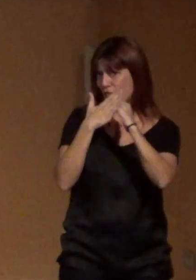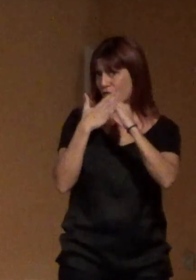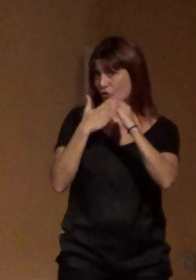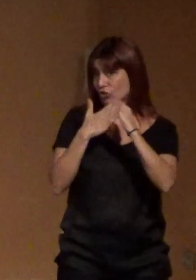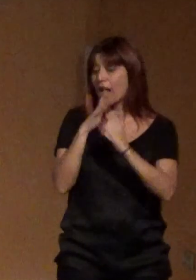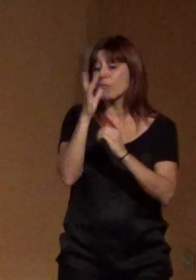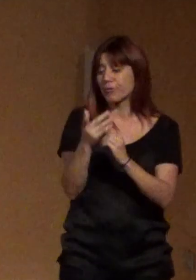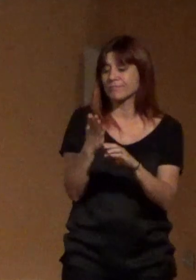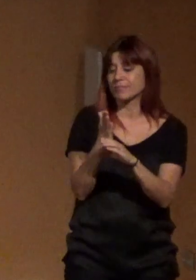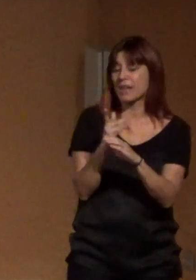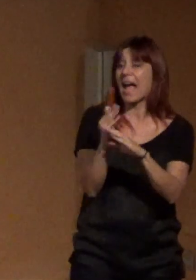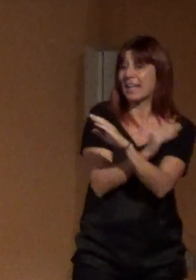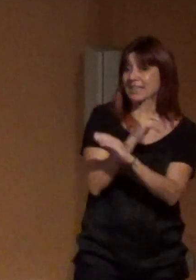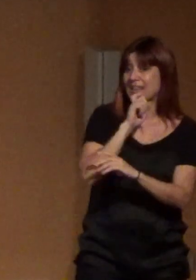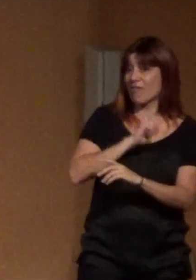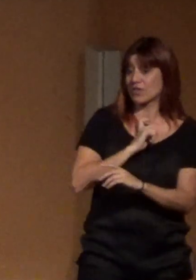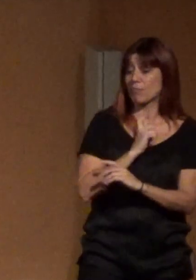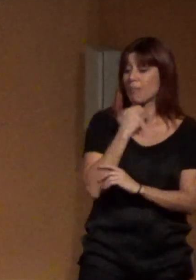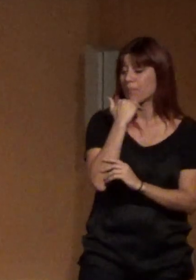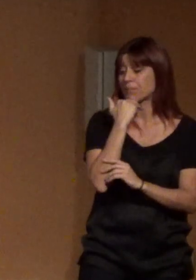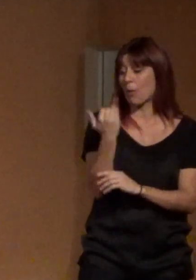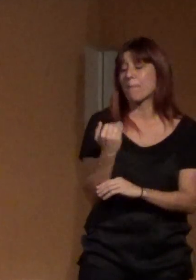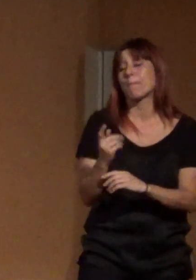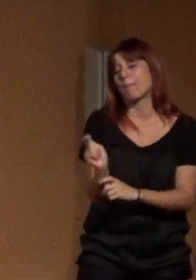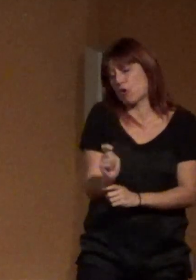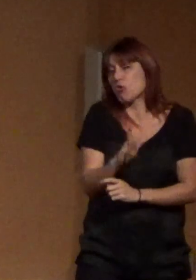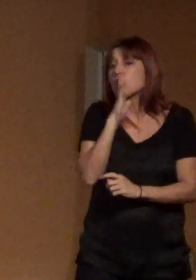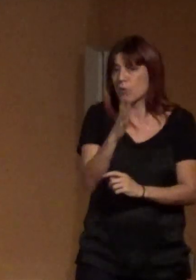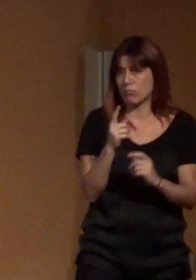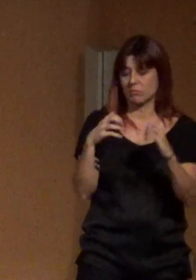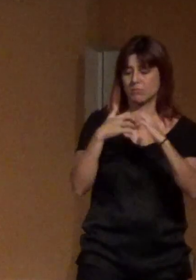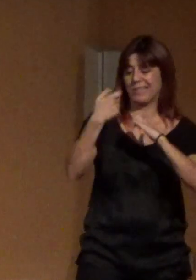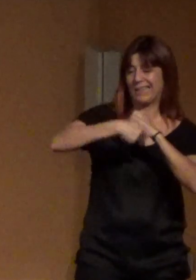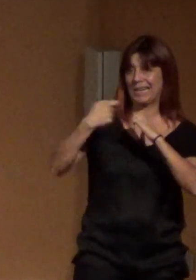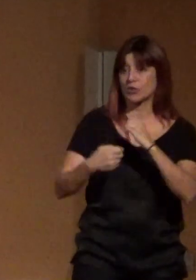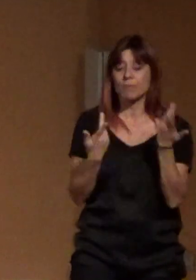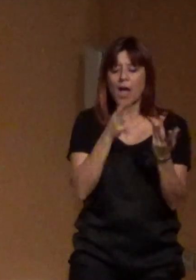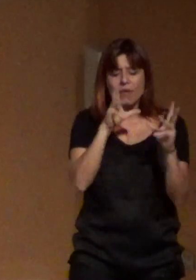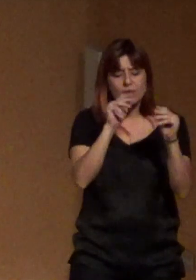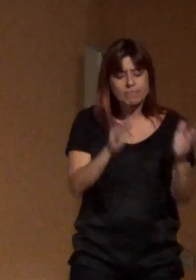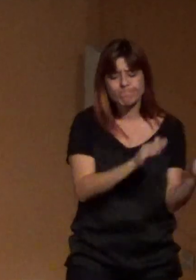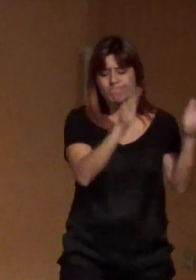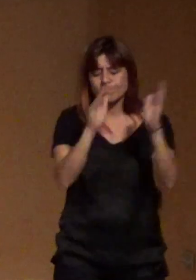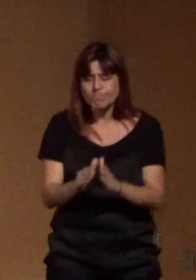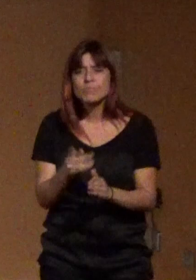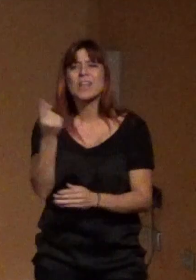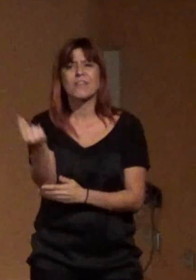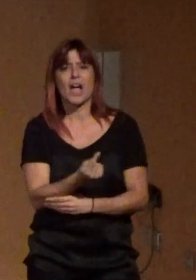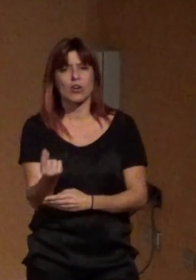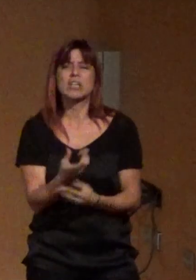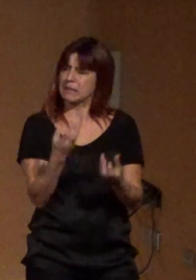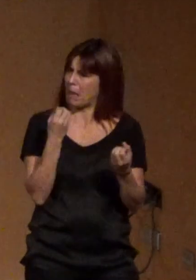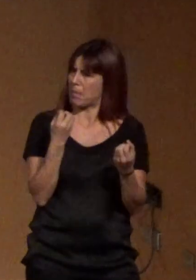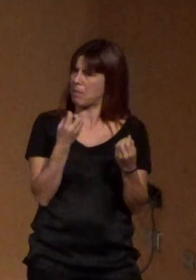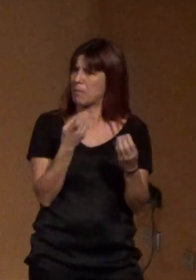de las áreas temporales límbicas, ¿no? Con esto pasamos a otro bloque, que es el diagnóstico. Como dices, sí, mucho irás, pero al final el diagnóstico dicen